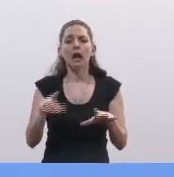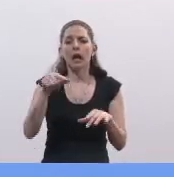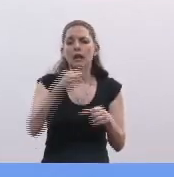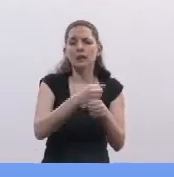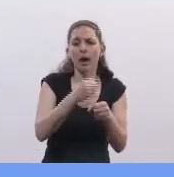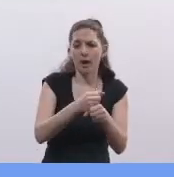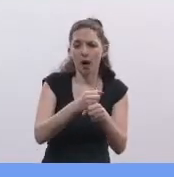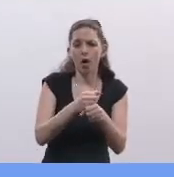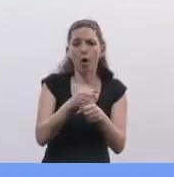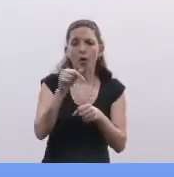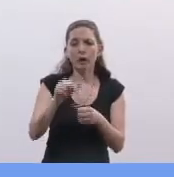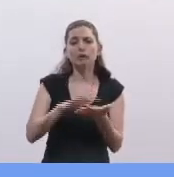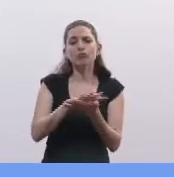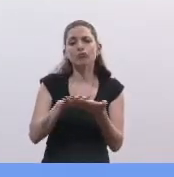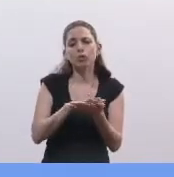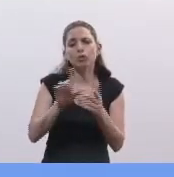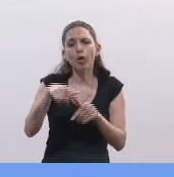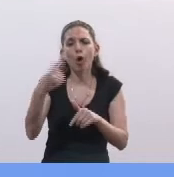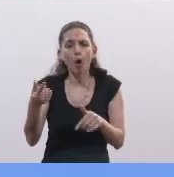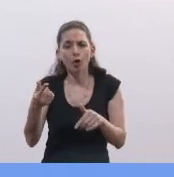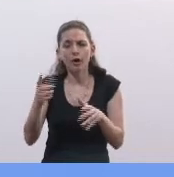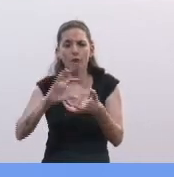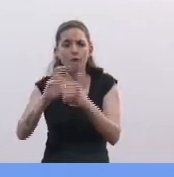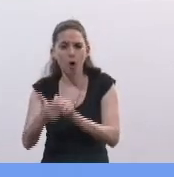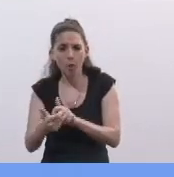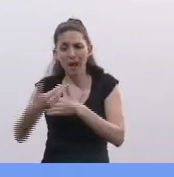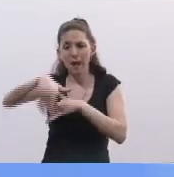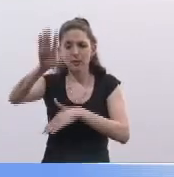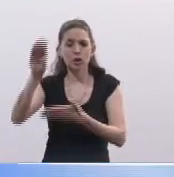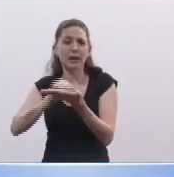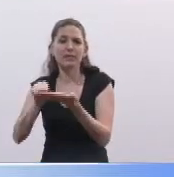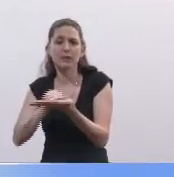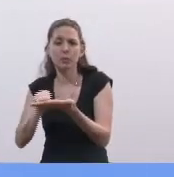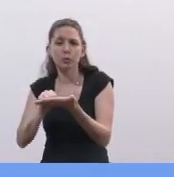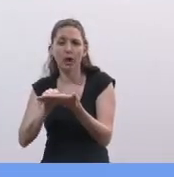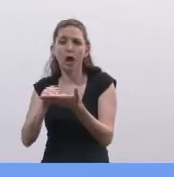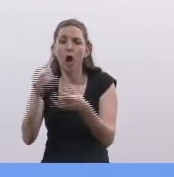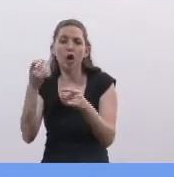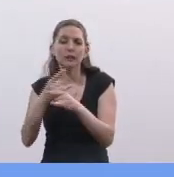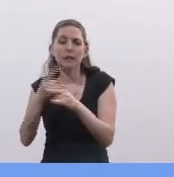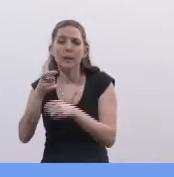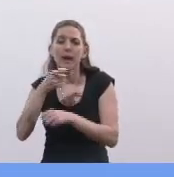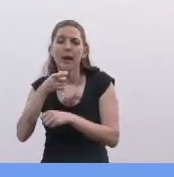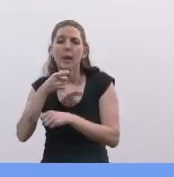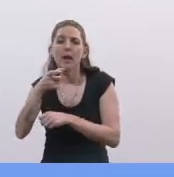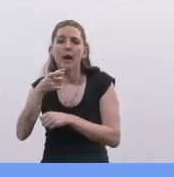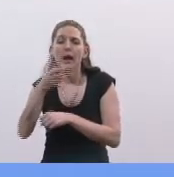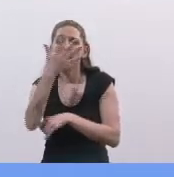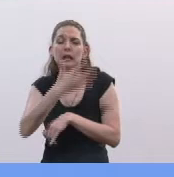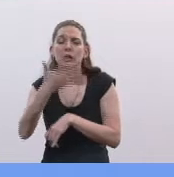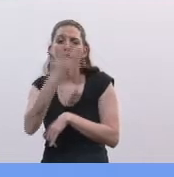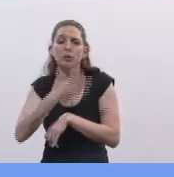funciones. Y será resuelto por la tercera parte. Es decir, la mayoría simple en diputados está en el mensaje 555 del